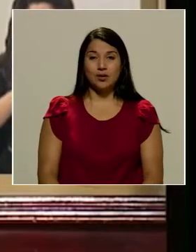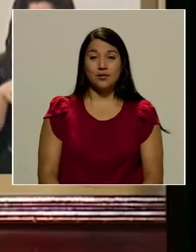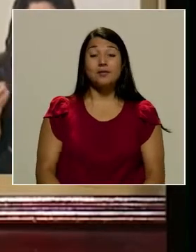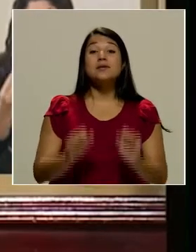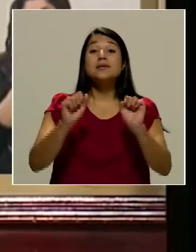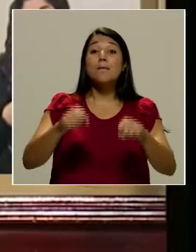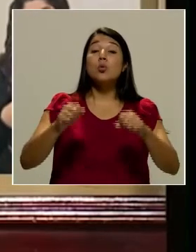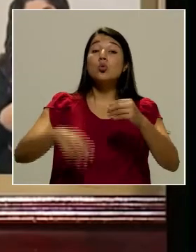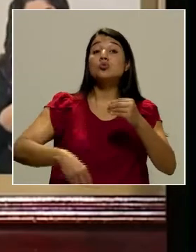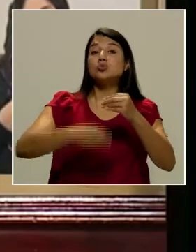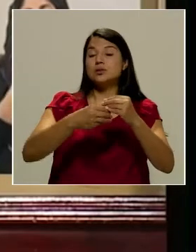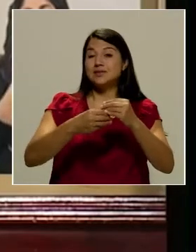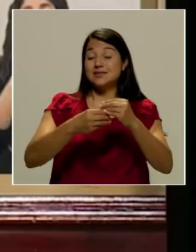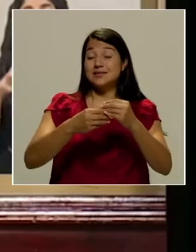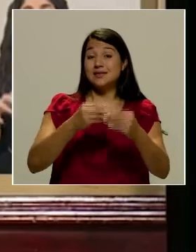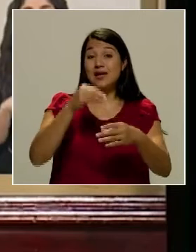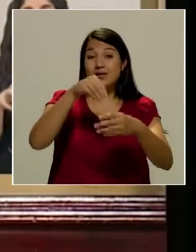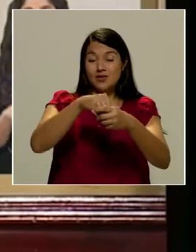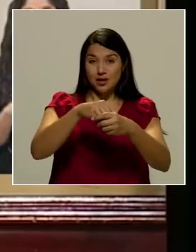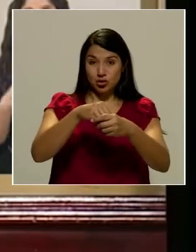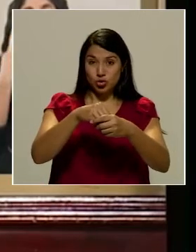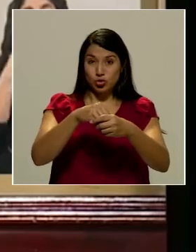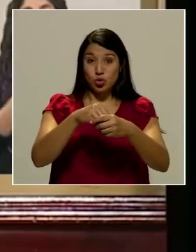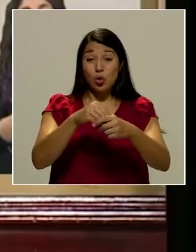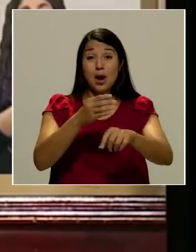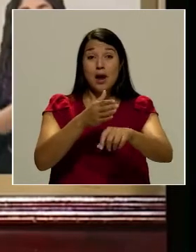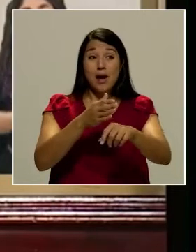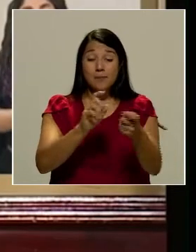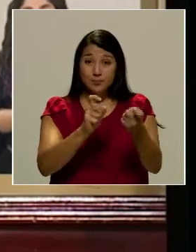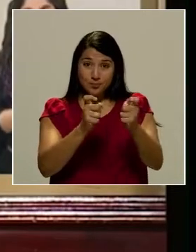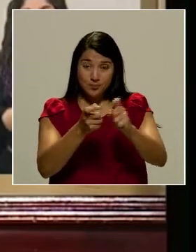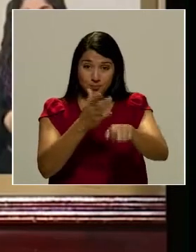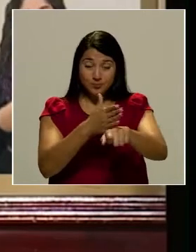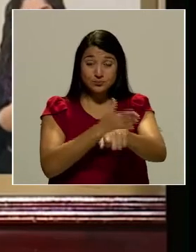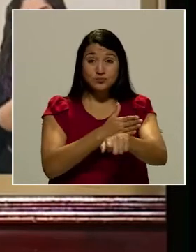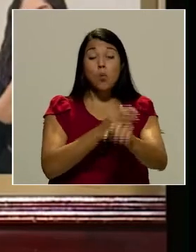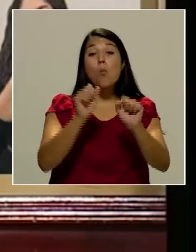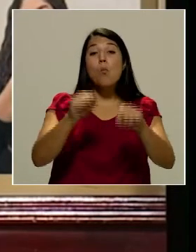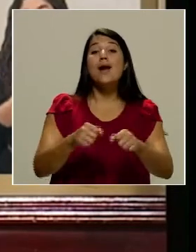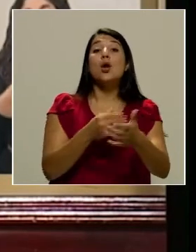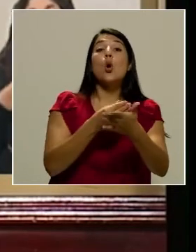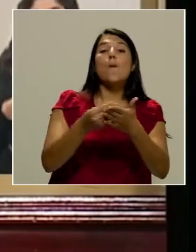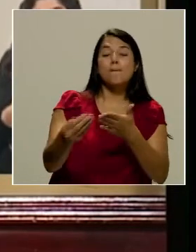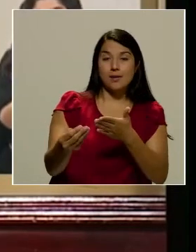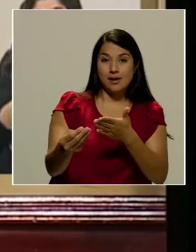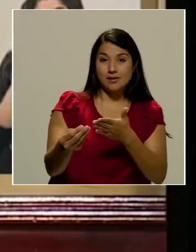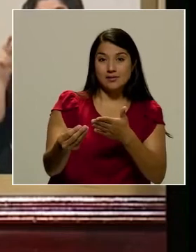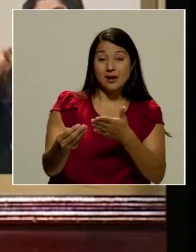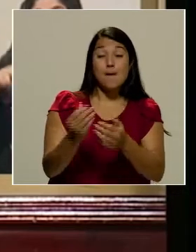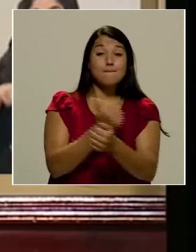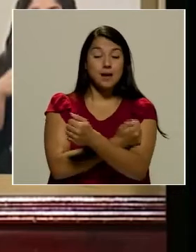Incorporó dentro de las acciones correctivas o de recuperación la adquisición e implementación de